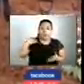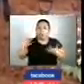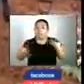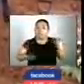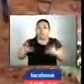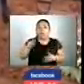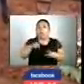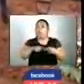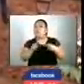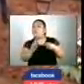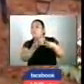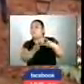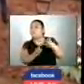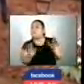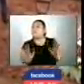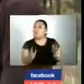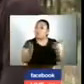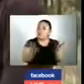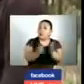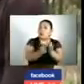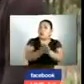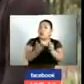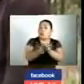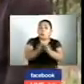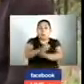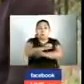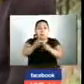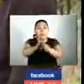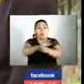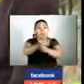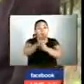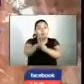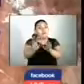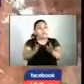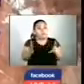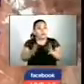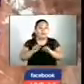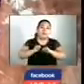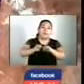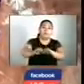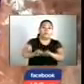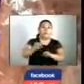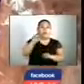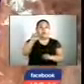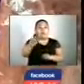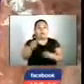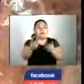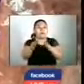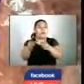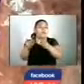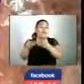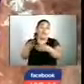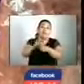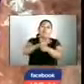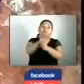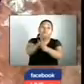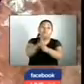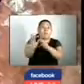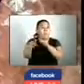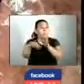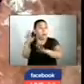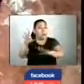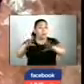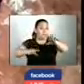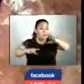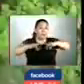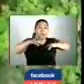Entre los factores detrás de este repentino tsunami de contagios y decesos está la circulación de variantes más infecciosas,